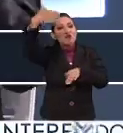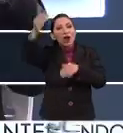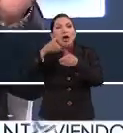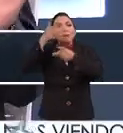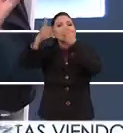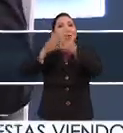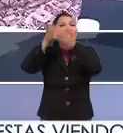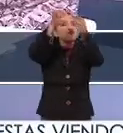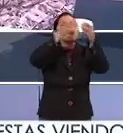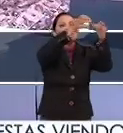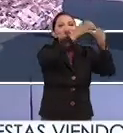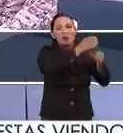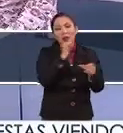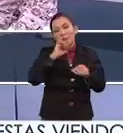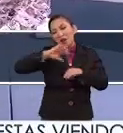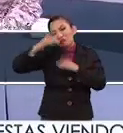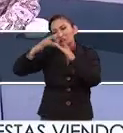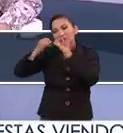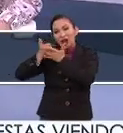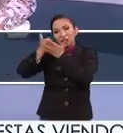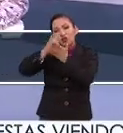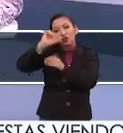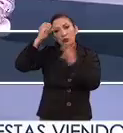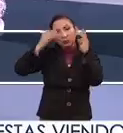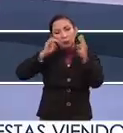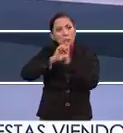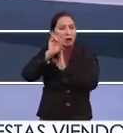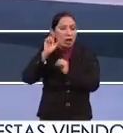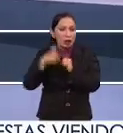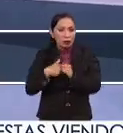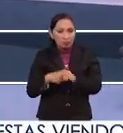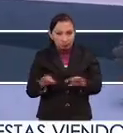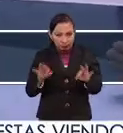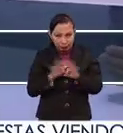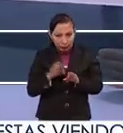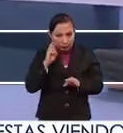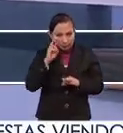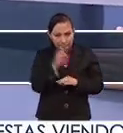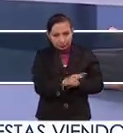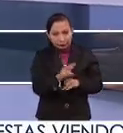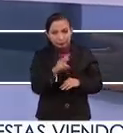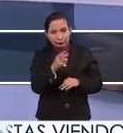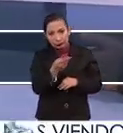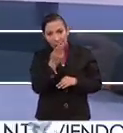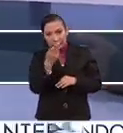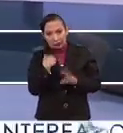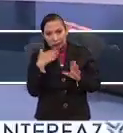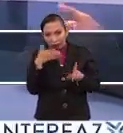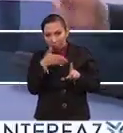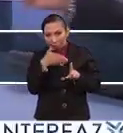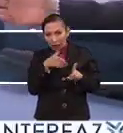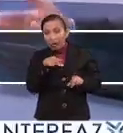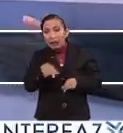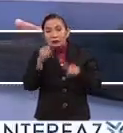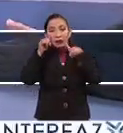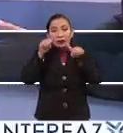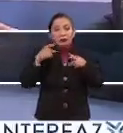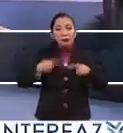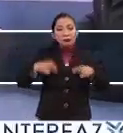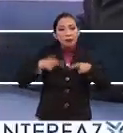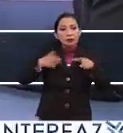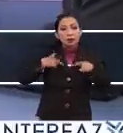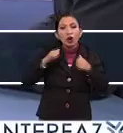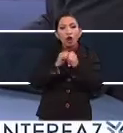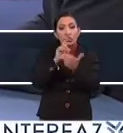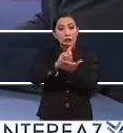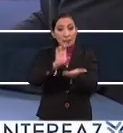Y adicionalmente a eso, pues colaboramos con todos los museos, por ejemplo, en algo muy importante que veo que ustedes no han dejado de lado, pues en la atención a gentes